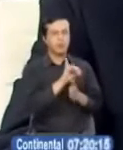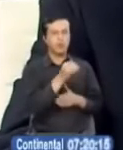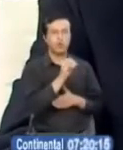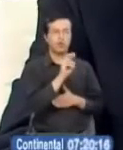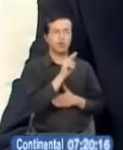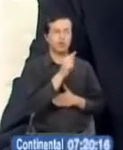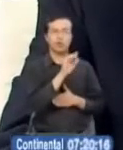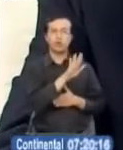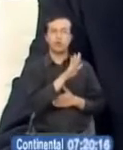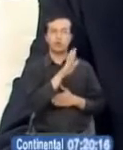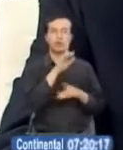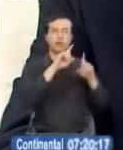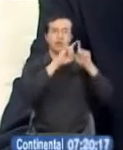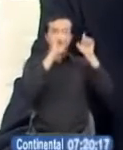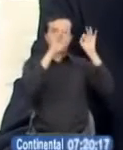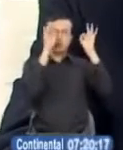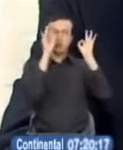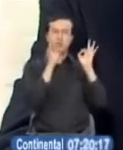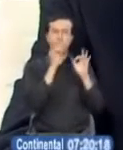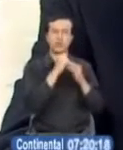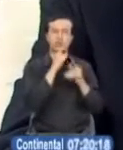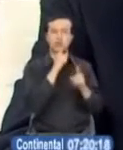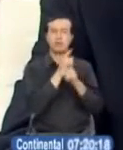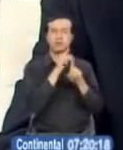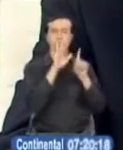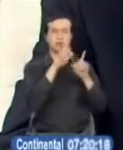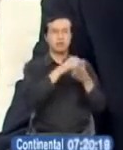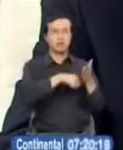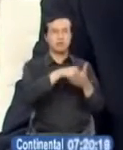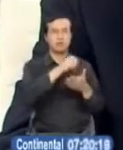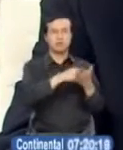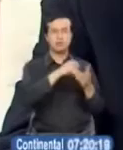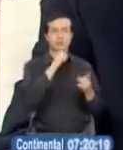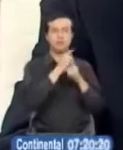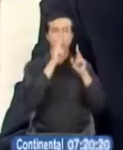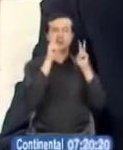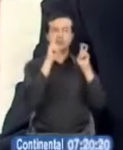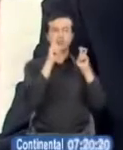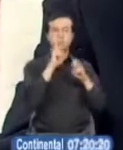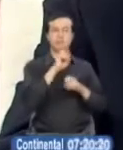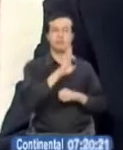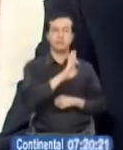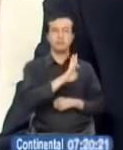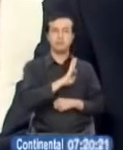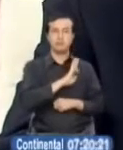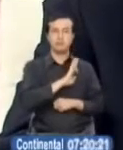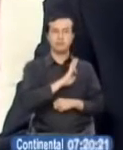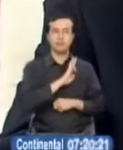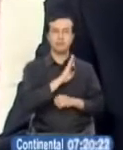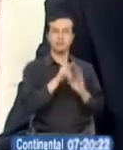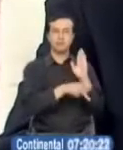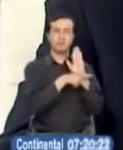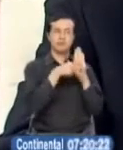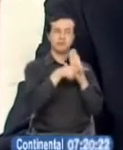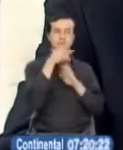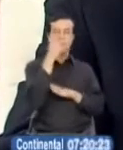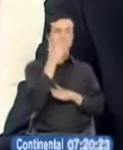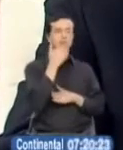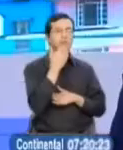Vivar y su empresa para ser beneficiada con 6 contratos de temas técnicos dentro de la refinería de